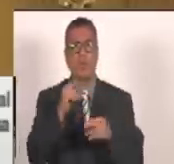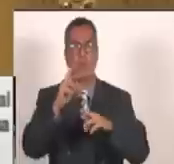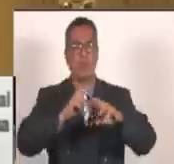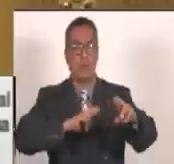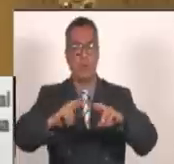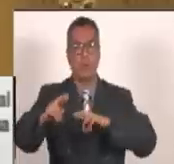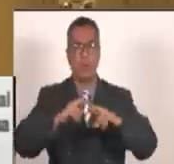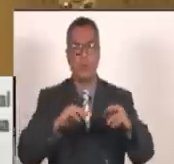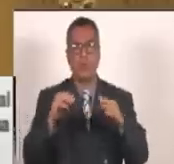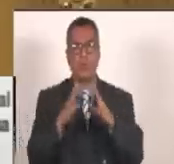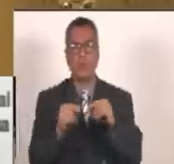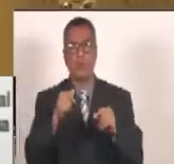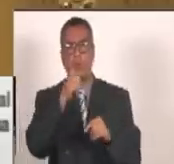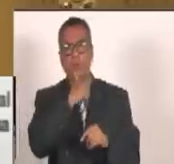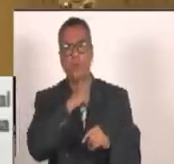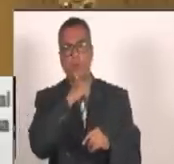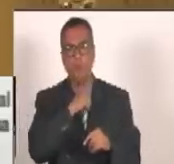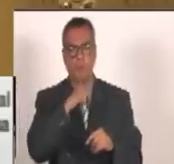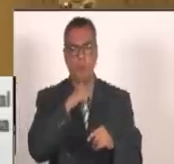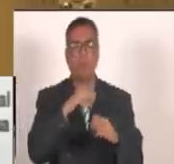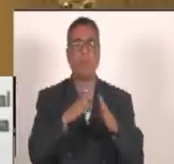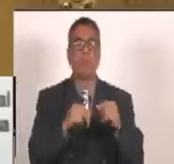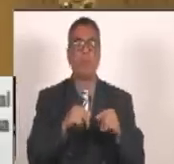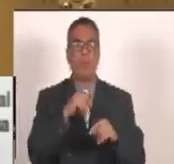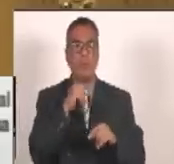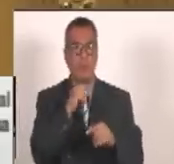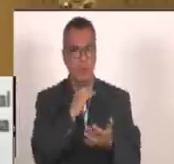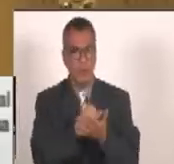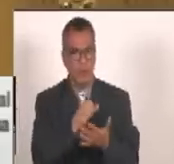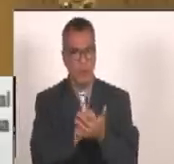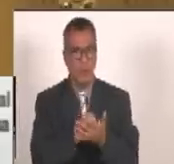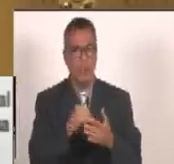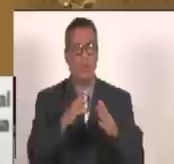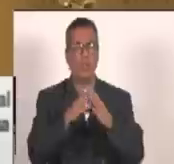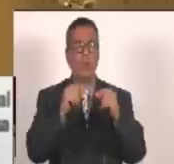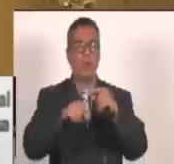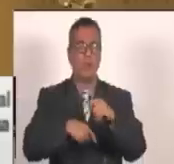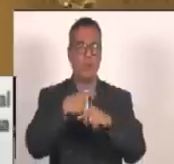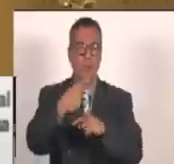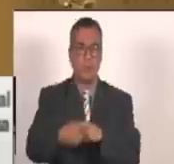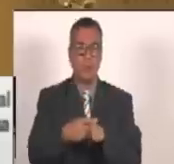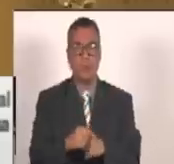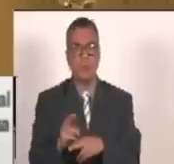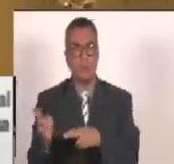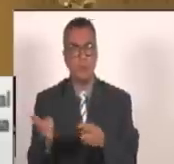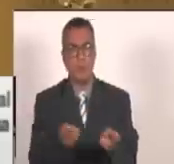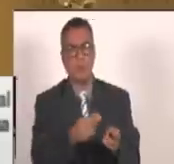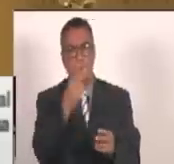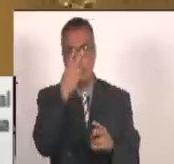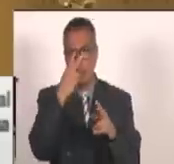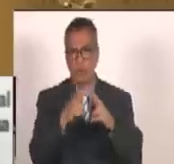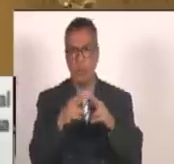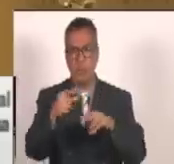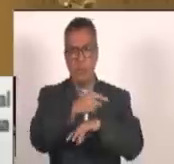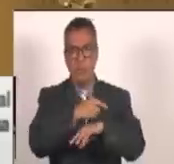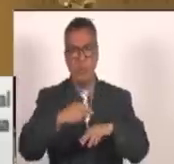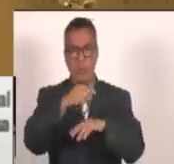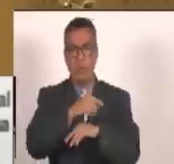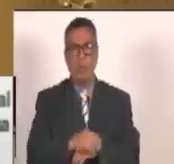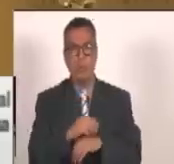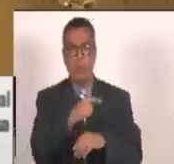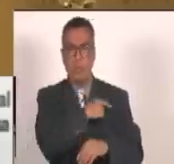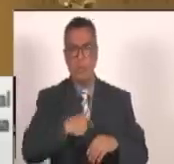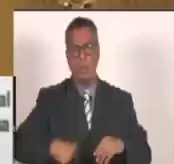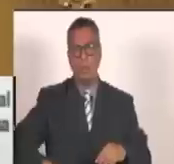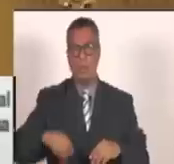Una relación a toda prueba y a todo tiempo. Luego, al día siguiente, lo recibió como visita de Estado, que es